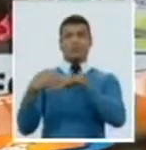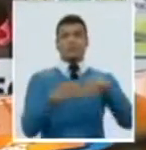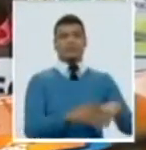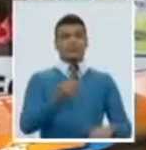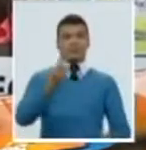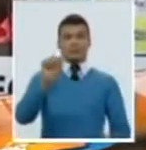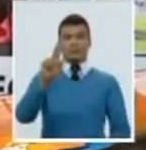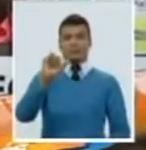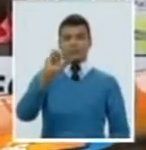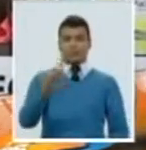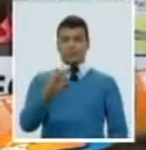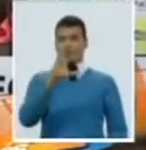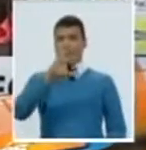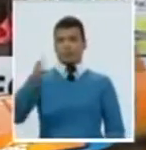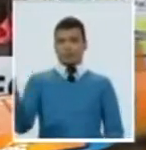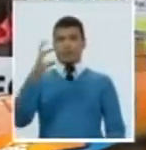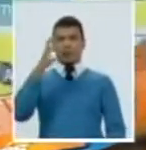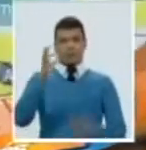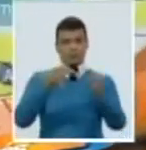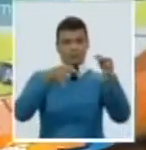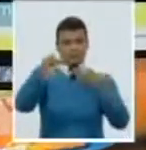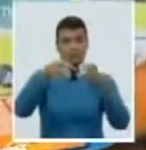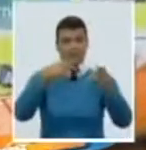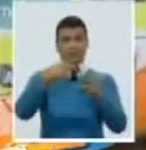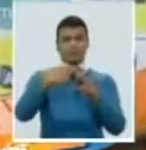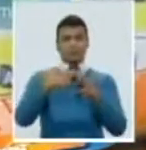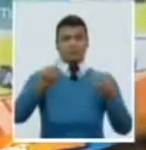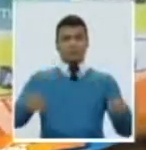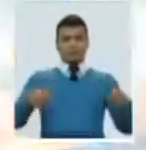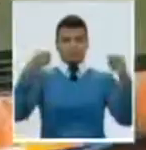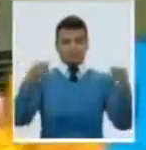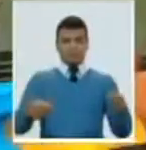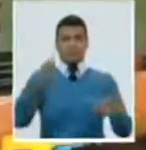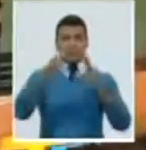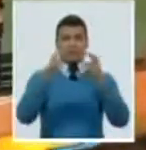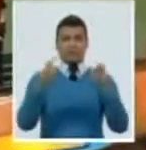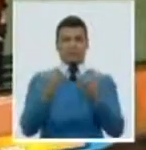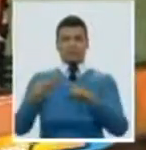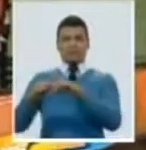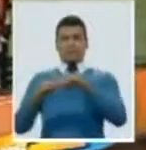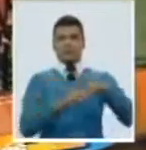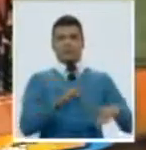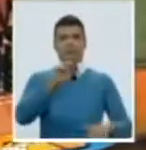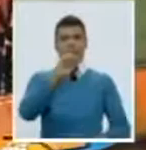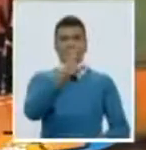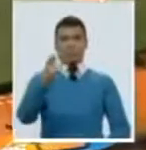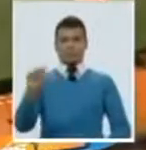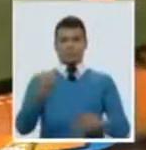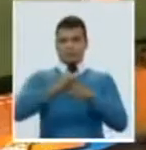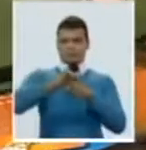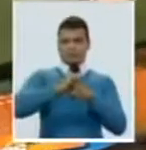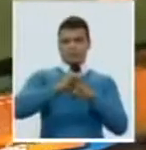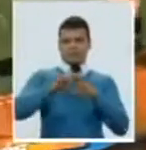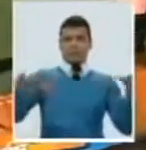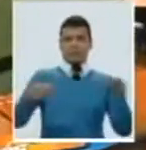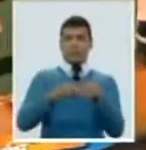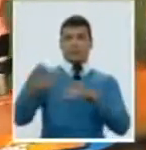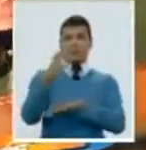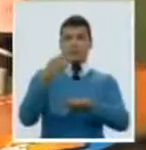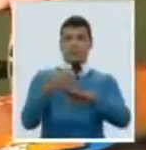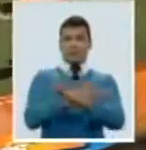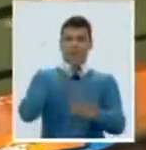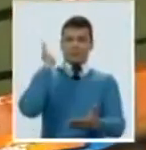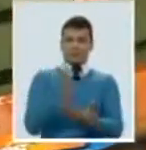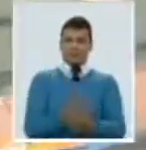Farid Mondragón y Cristian Zapata hablan sobre su próximo rival, Japón. Carlos Bacca regresó a entrenos con la selección Colombia luego de